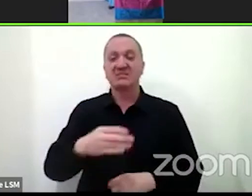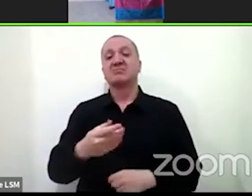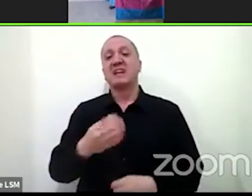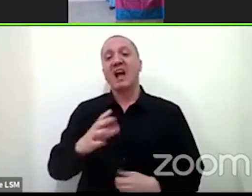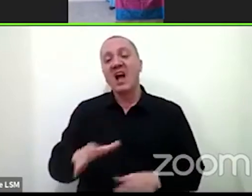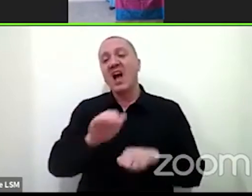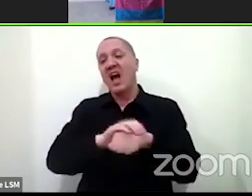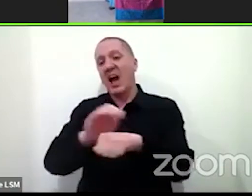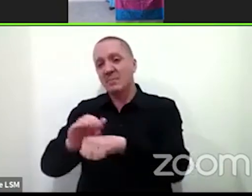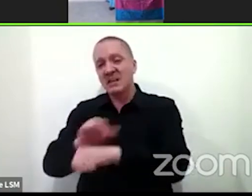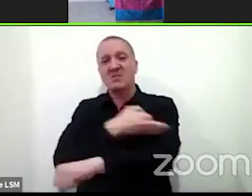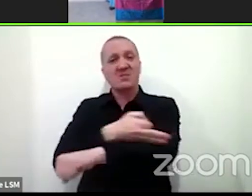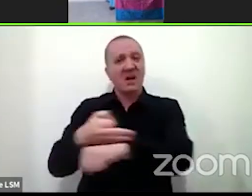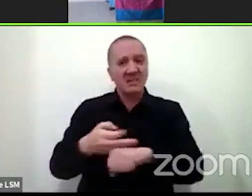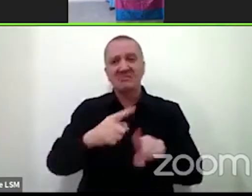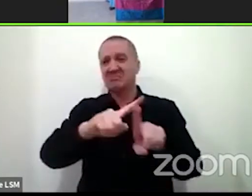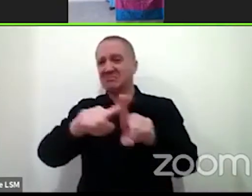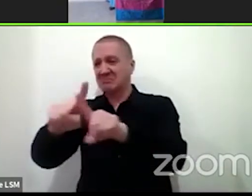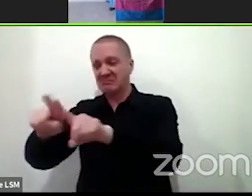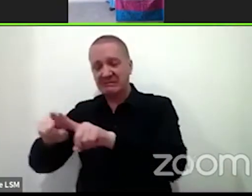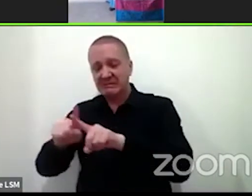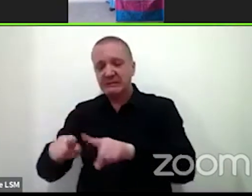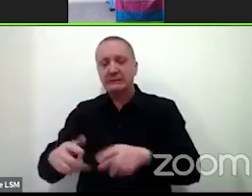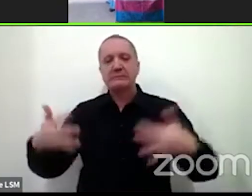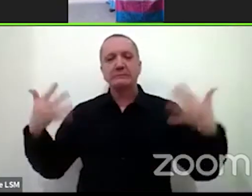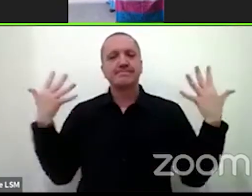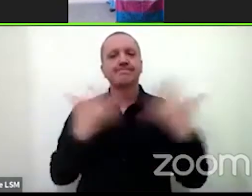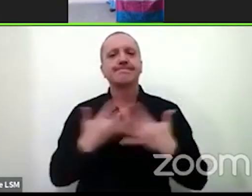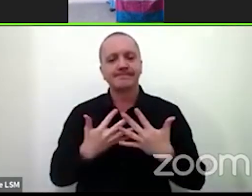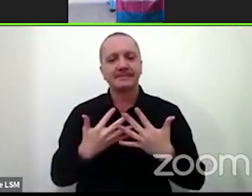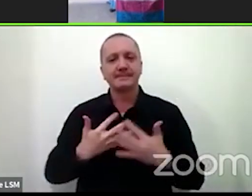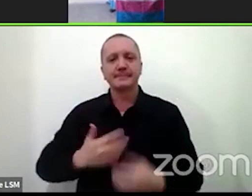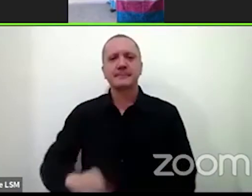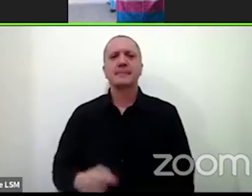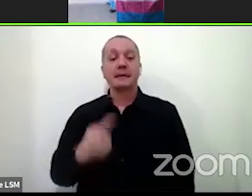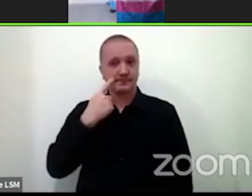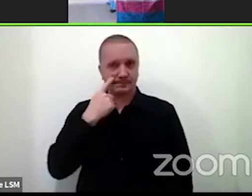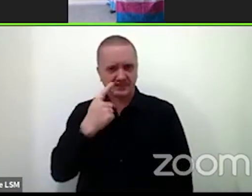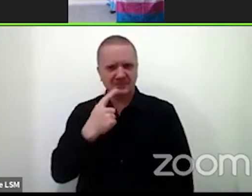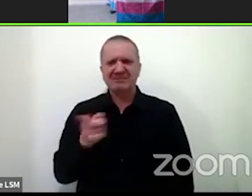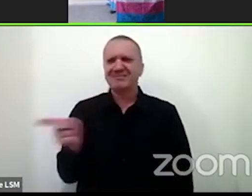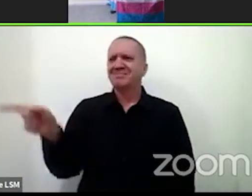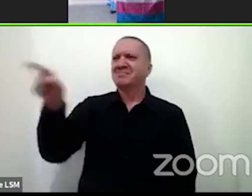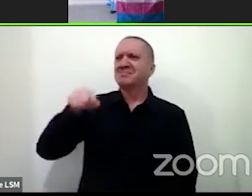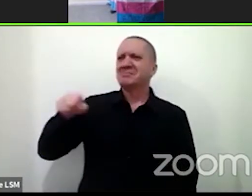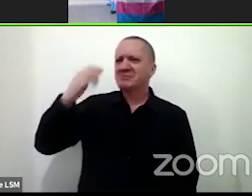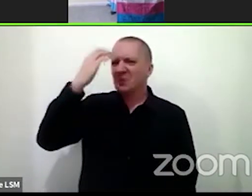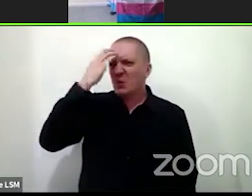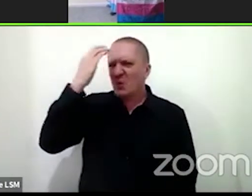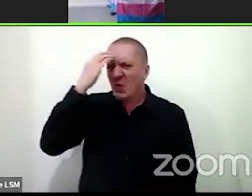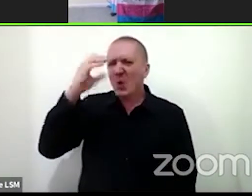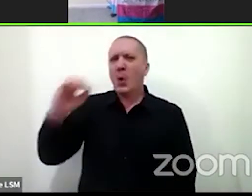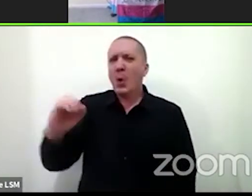de sangre como de familia escogida. Referente al conocimiento, a confinamiento y